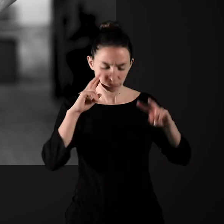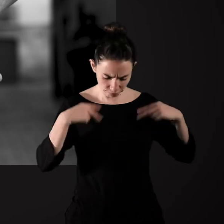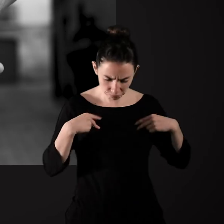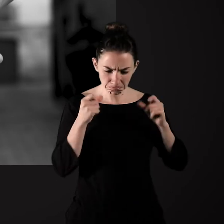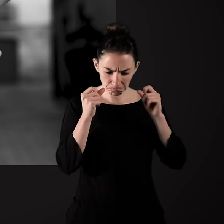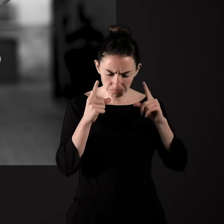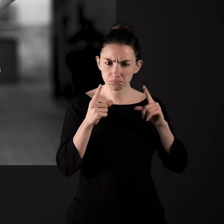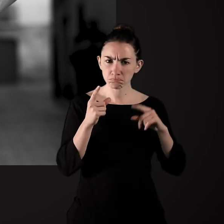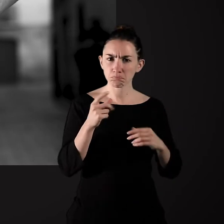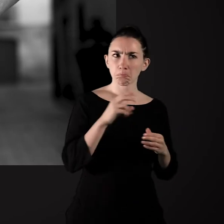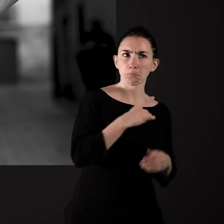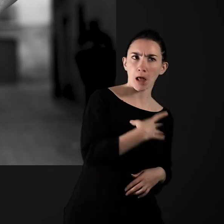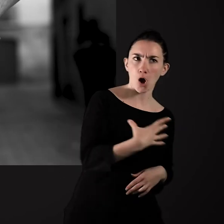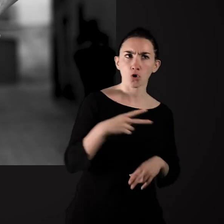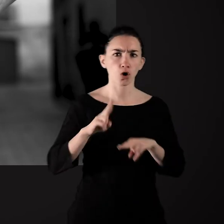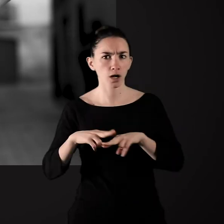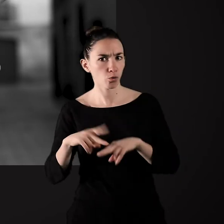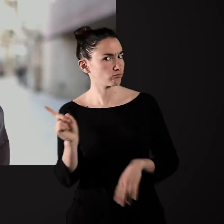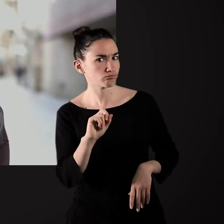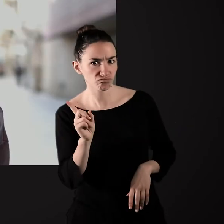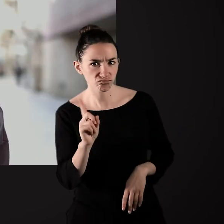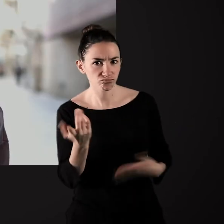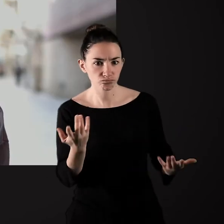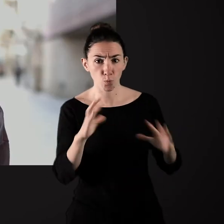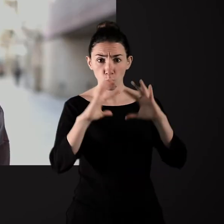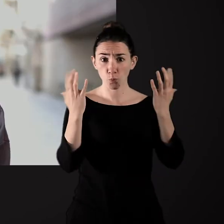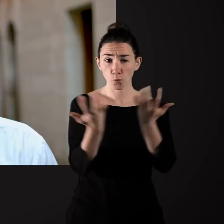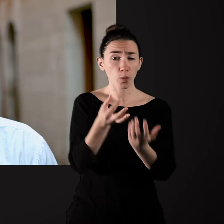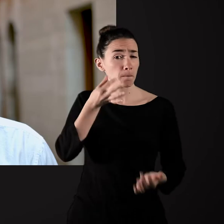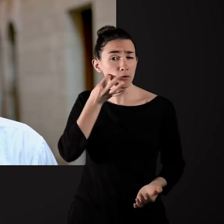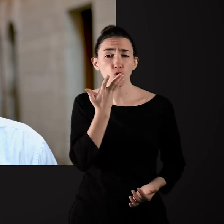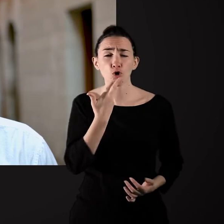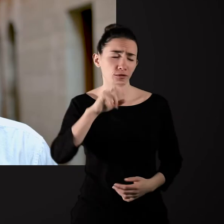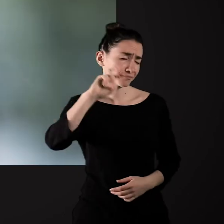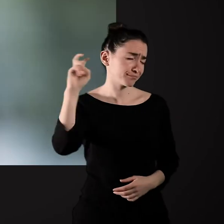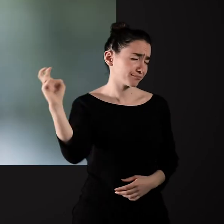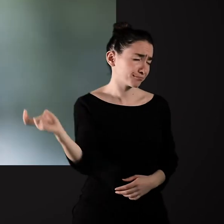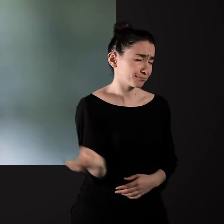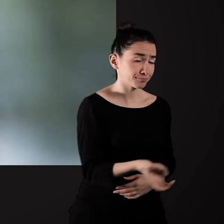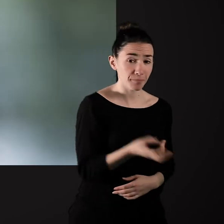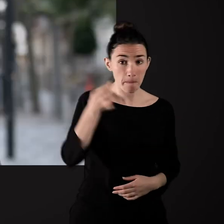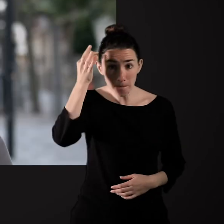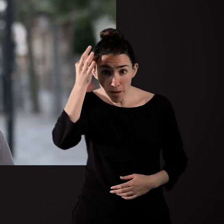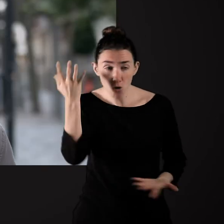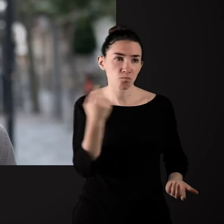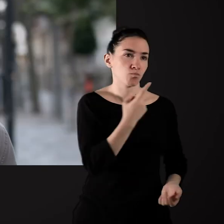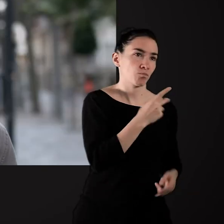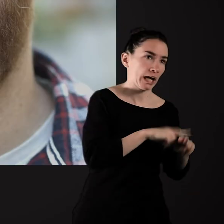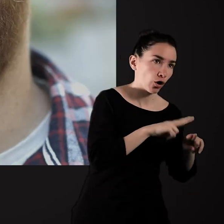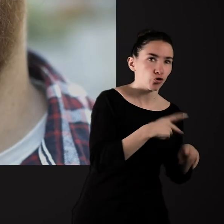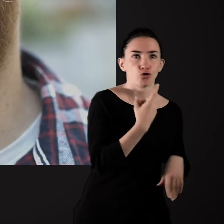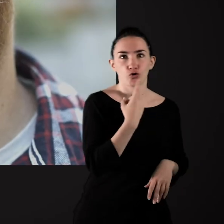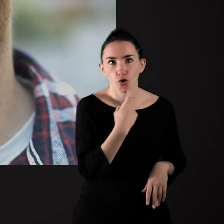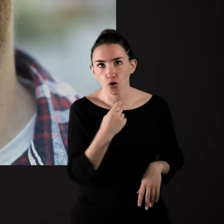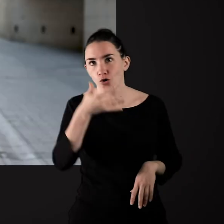¿Y si te dieras cuenta de que no todo es blanco o negro? Que en el mundo hay millones de tonos de piel. Que nuestro pelo puede ser